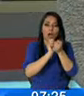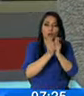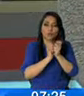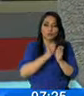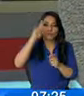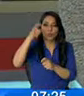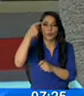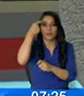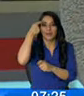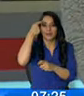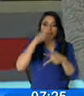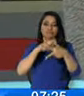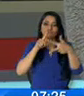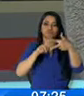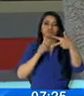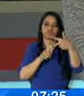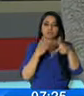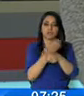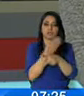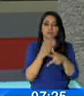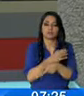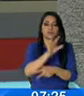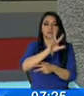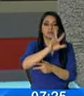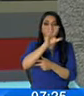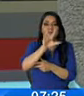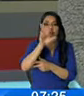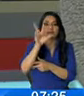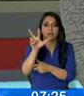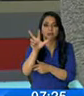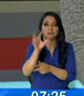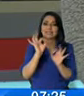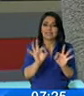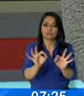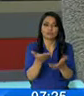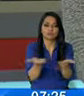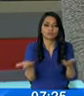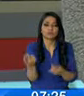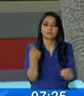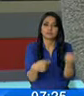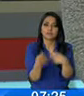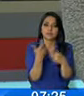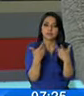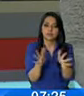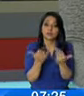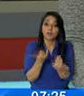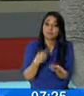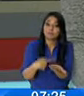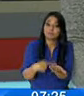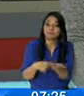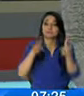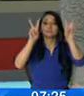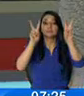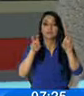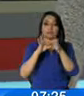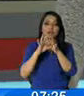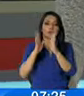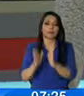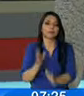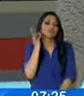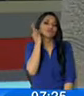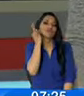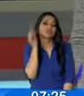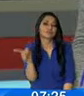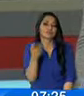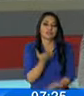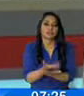gobierno las tres están cuantificadas 333 bienes están listos para salir a la venta para analizar este tema nos acompaña Mónica orosco editora de